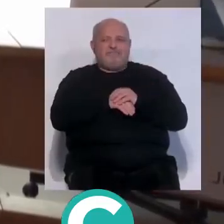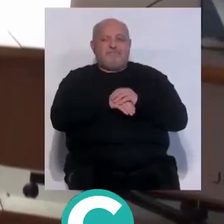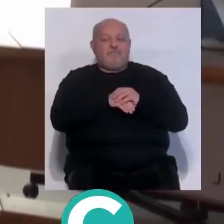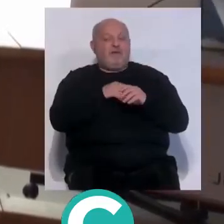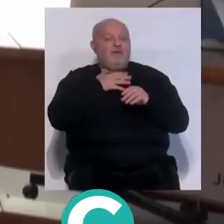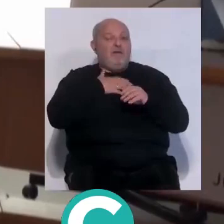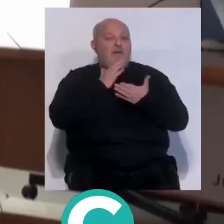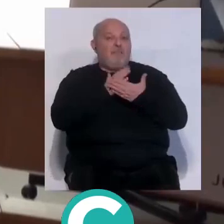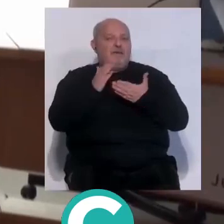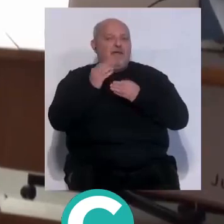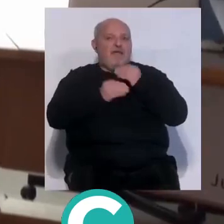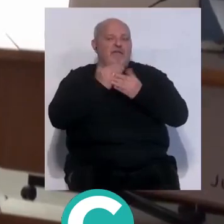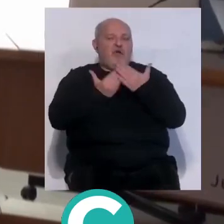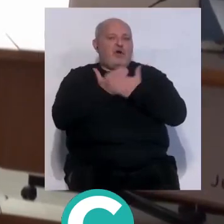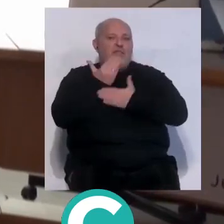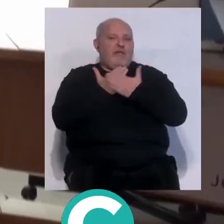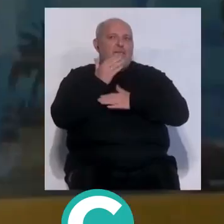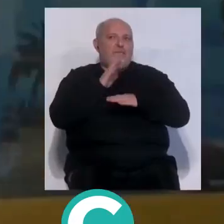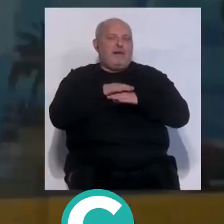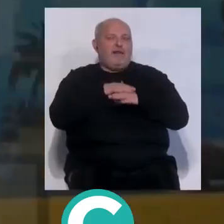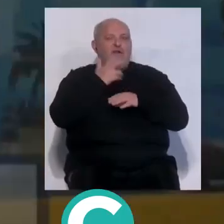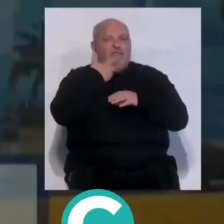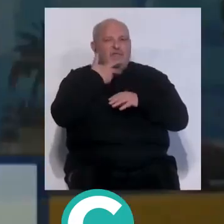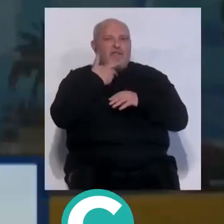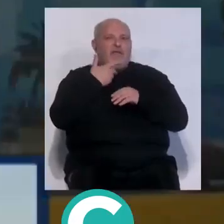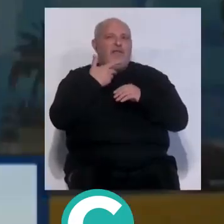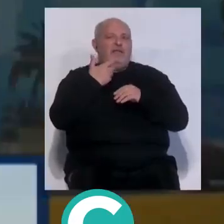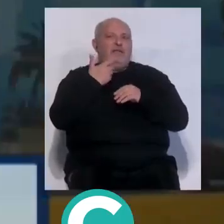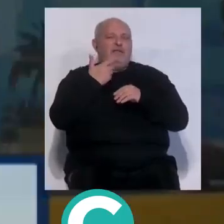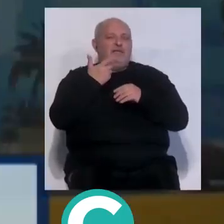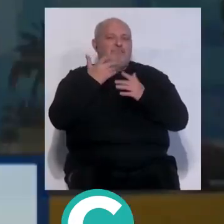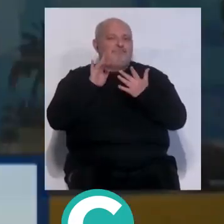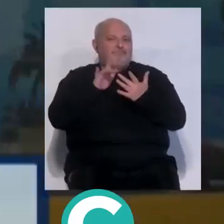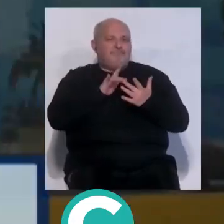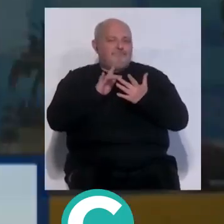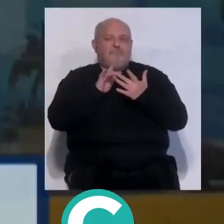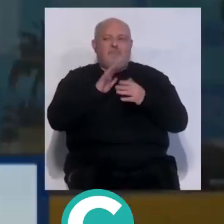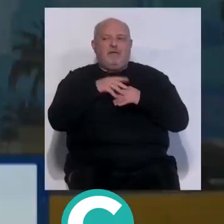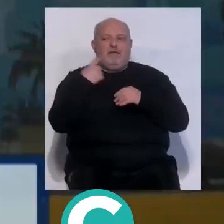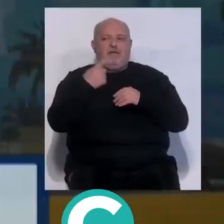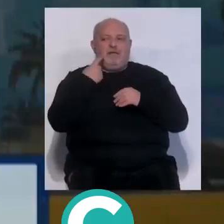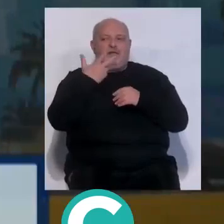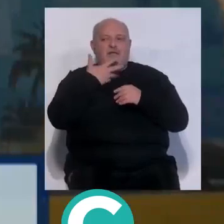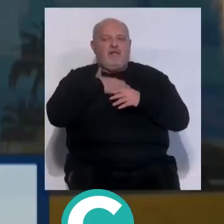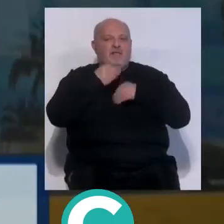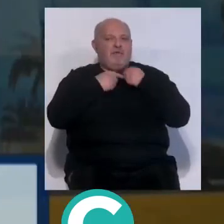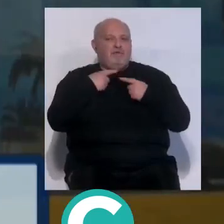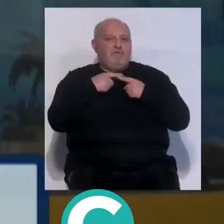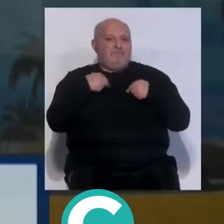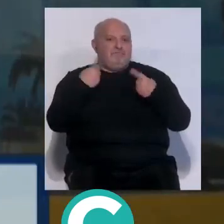plan de humanización es hacer estas jornadas para conocernos, para que ellos también conozcan lo que